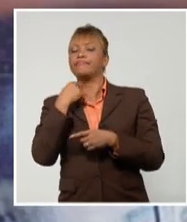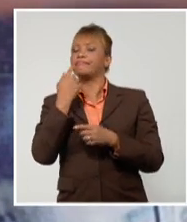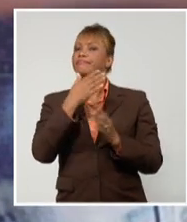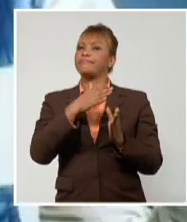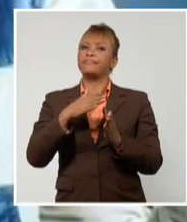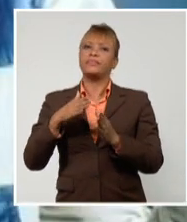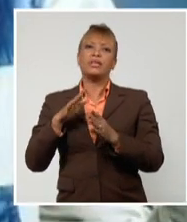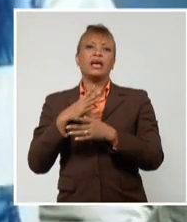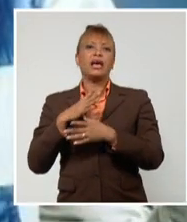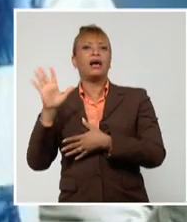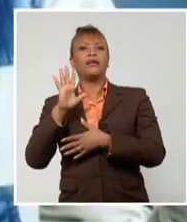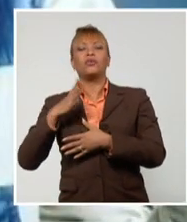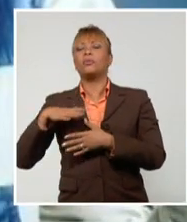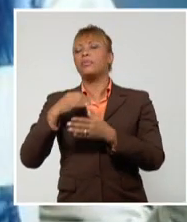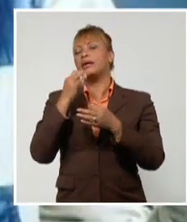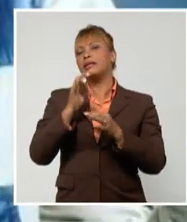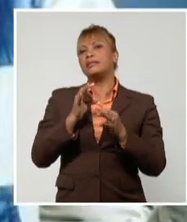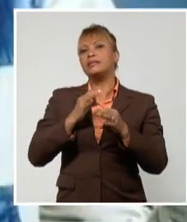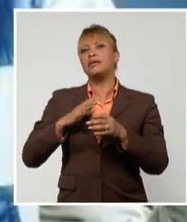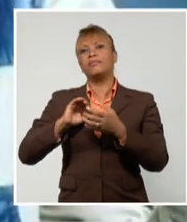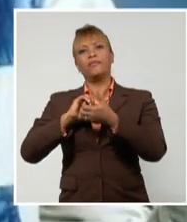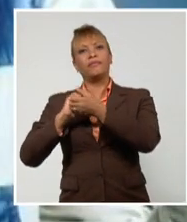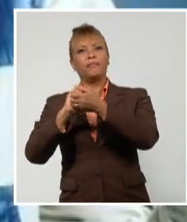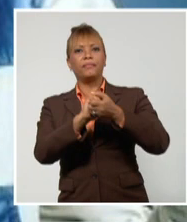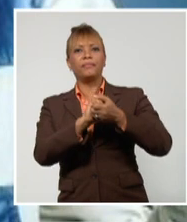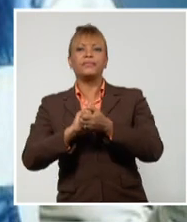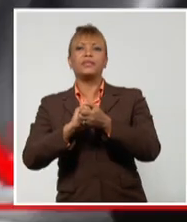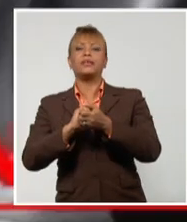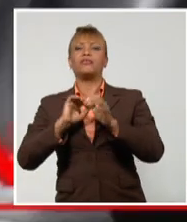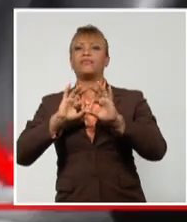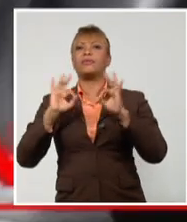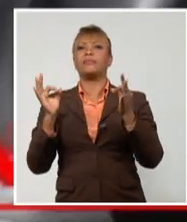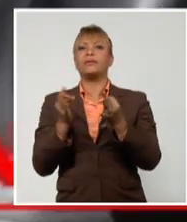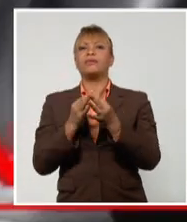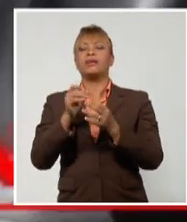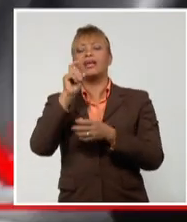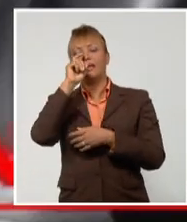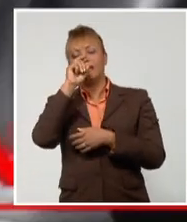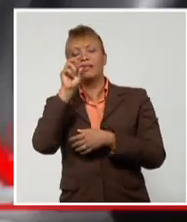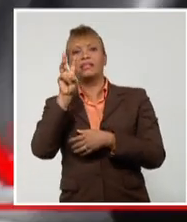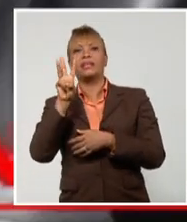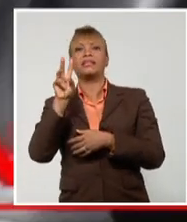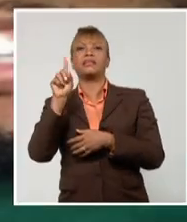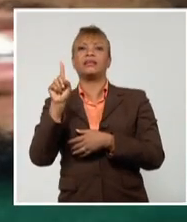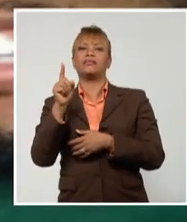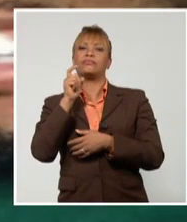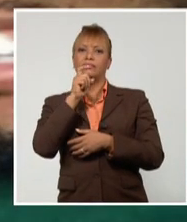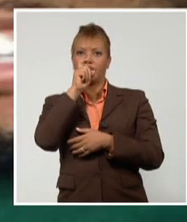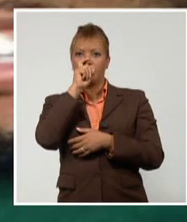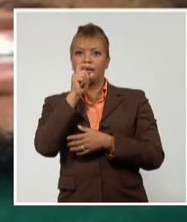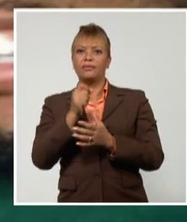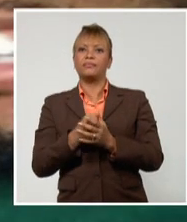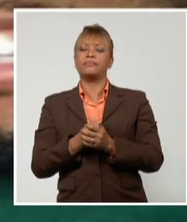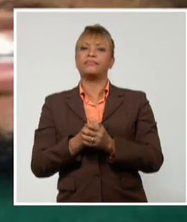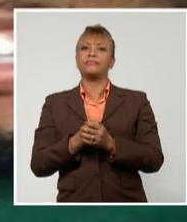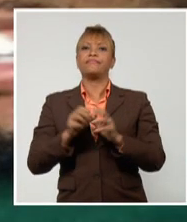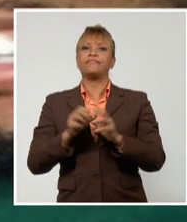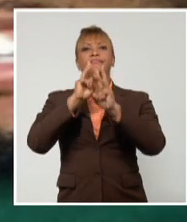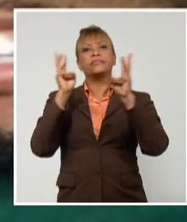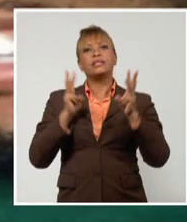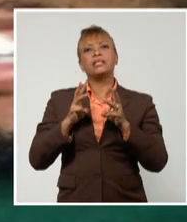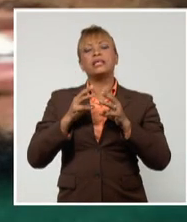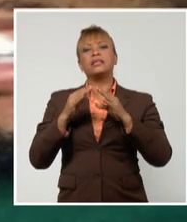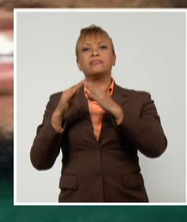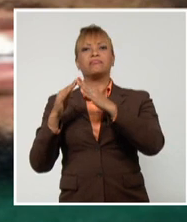sus familiares, amigos y seguidores a la edad de 31 años. En las redes sociales y en los barrios